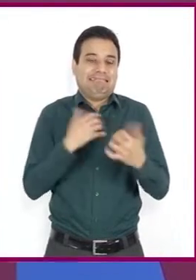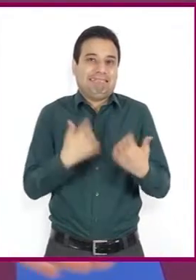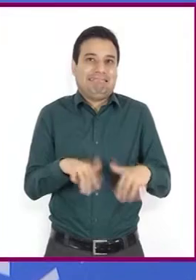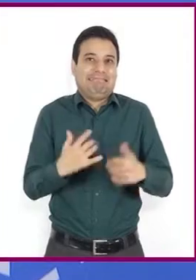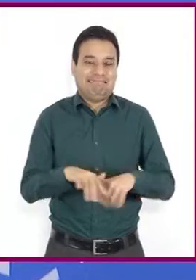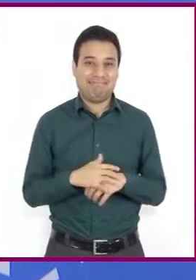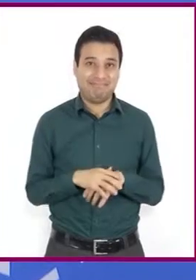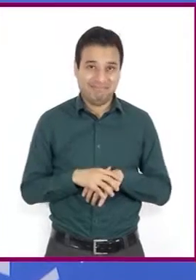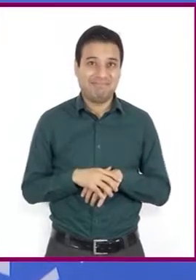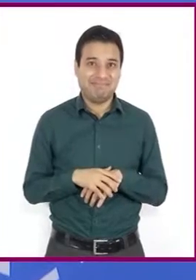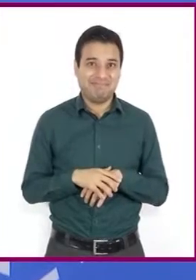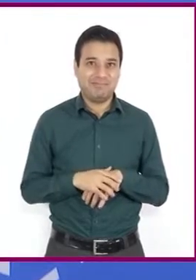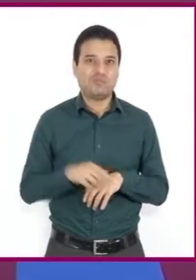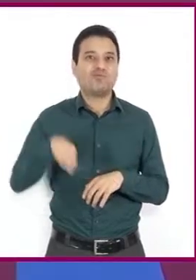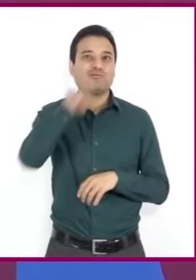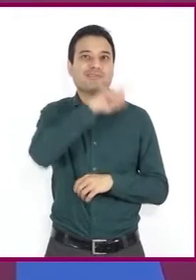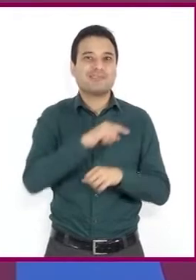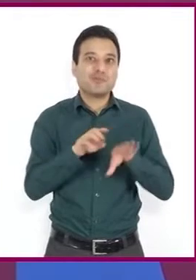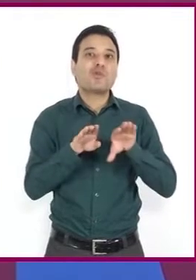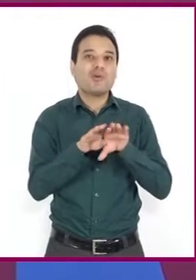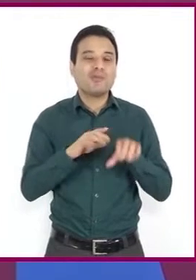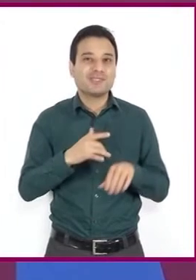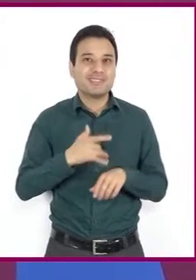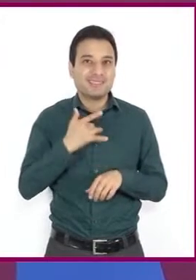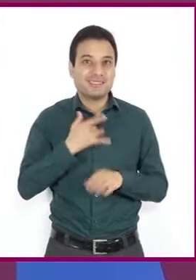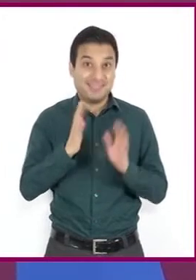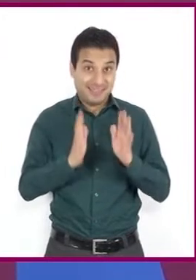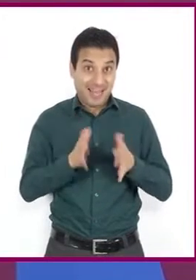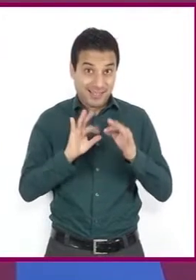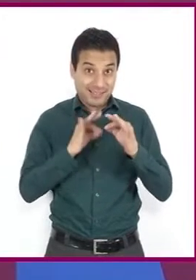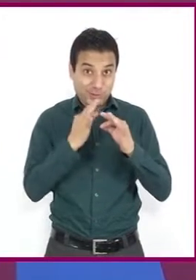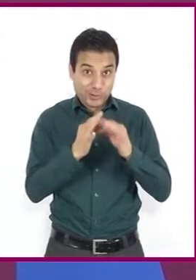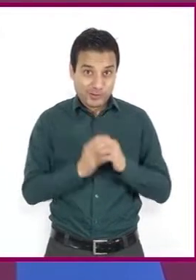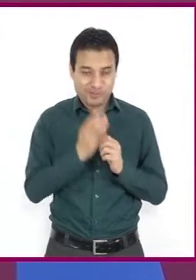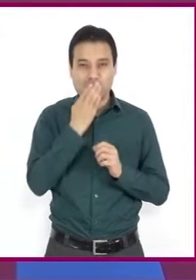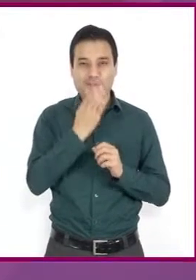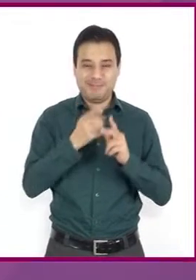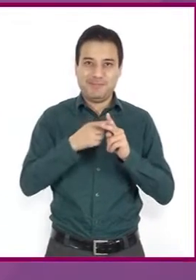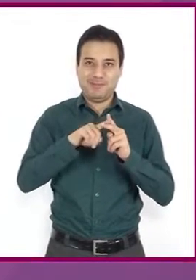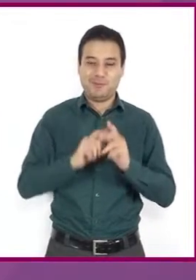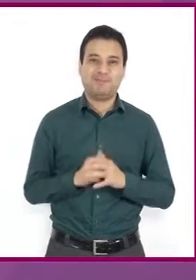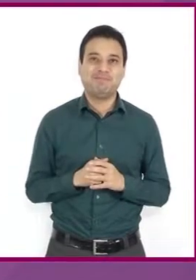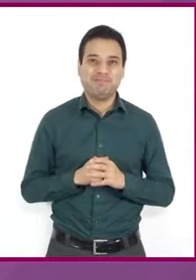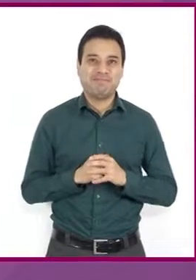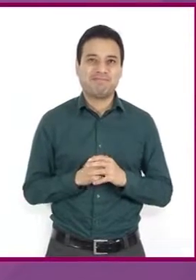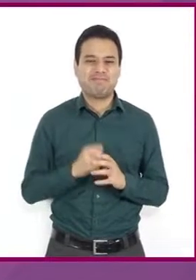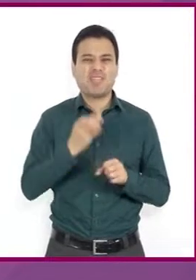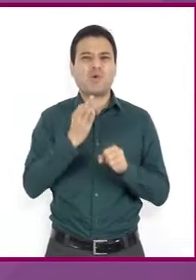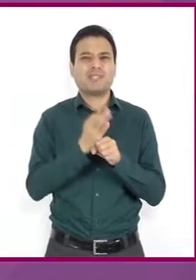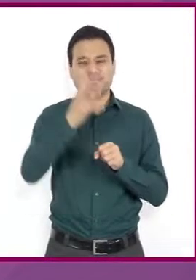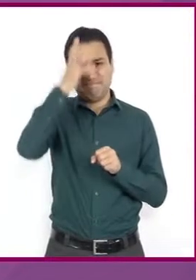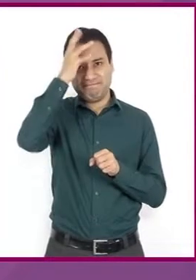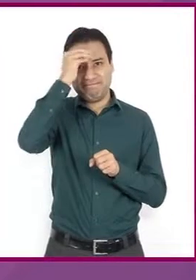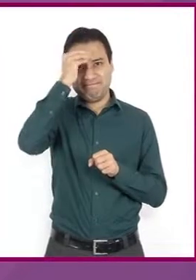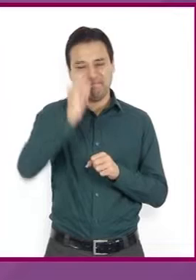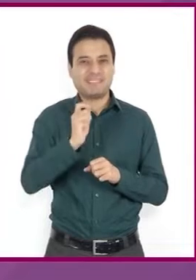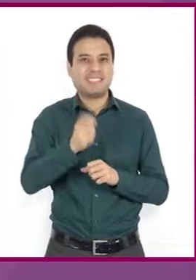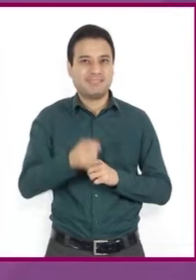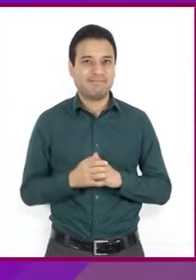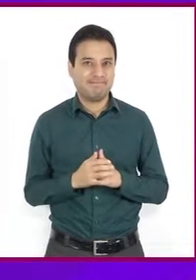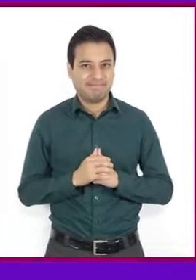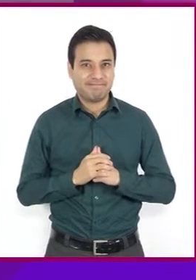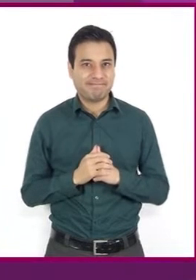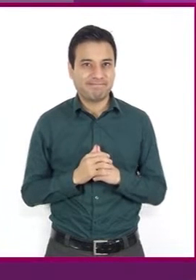sesión. ¿Qué tal ustedes? ¿Listas y listos? Muy bien, iniciemos. El aprendizaje esperado de esta sesión